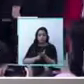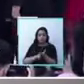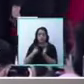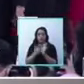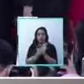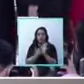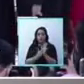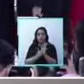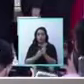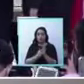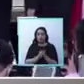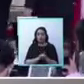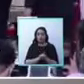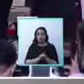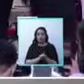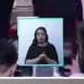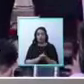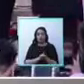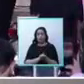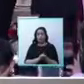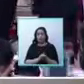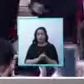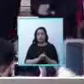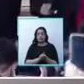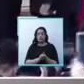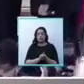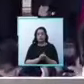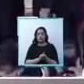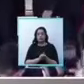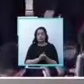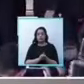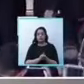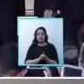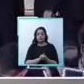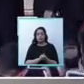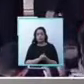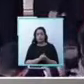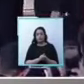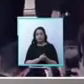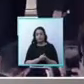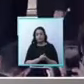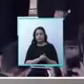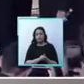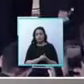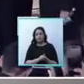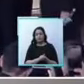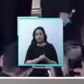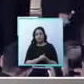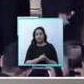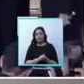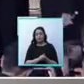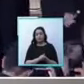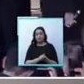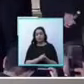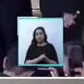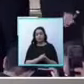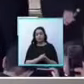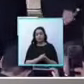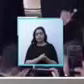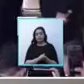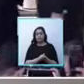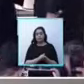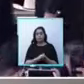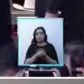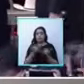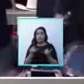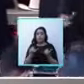utilizado antes, la cooptación, la compra de diputados, y en este caso un grupo fuerte del Partido Libertad y Refundación, a los cuales les venden la idea de que ellos van a